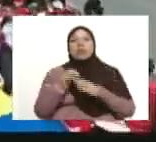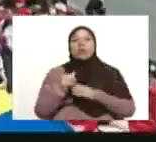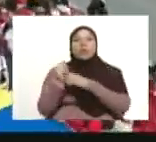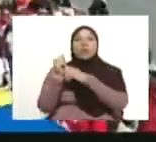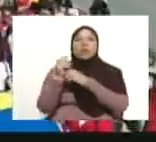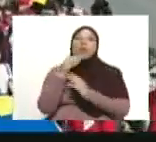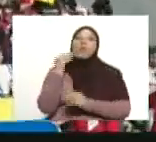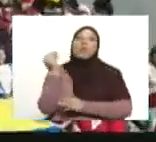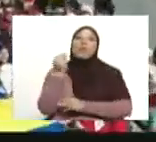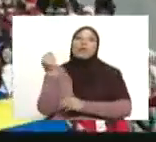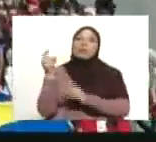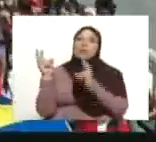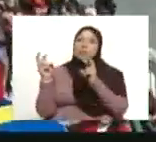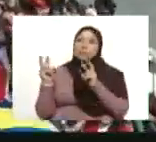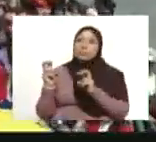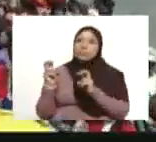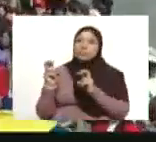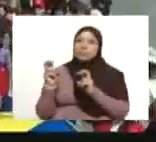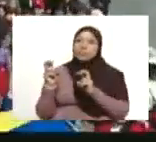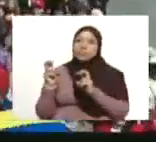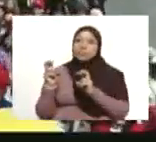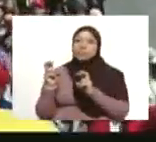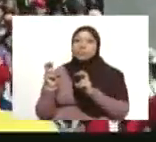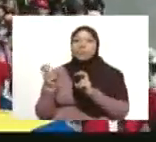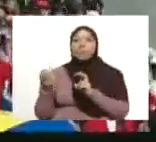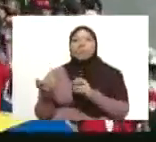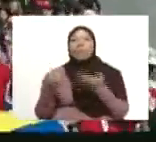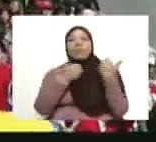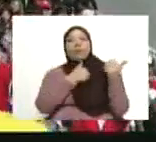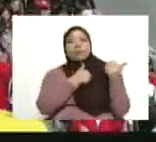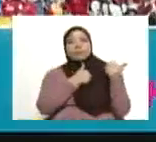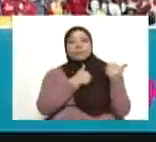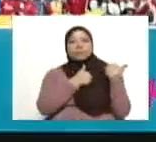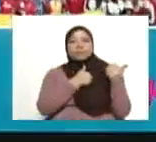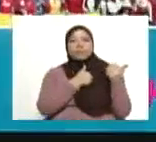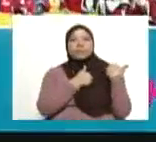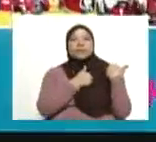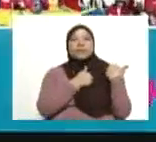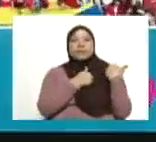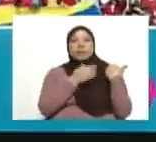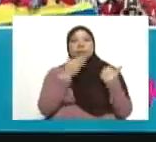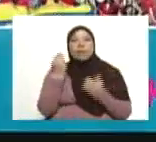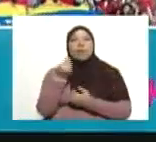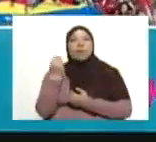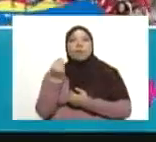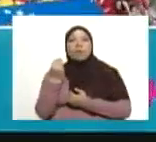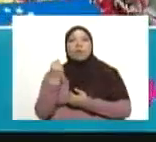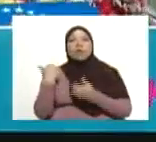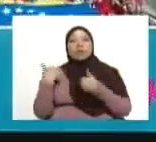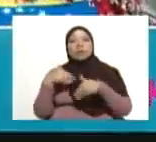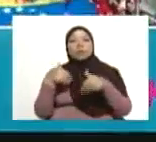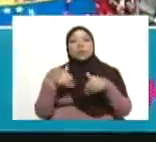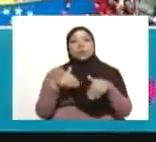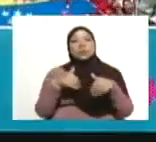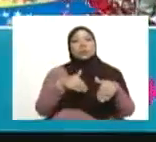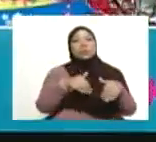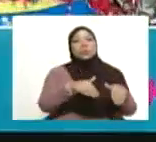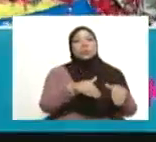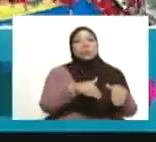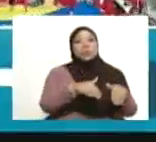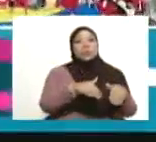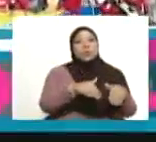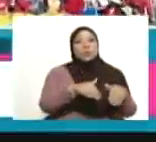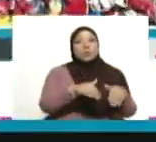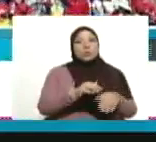muy joven, nueva, una generación de relevo. Ellos son, esos jóvenes que marchan ahí,